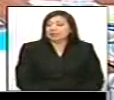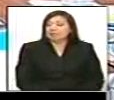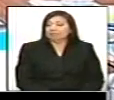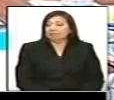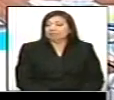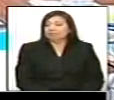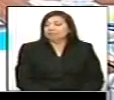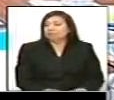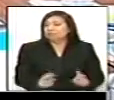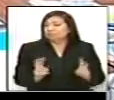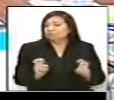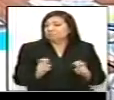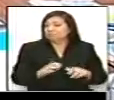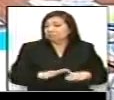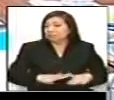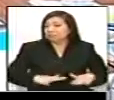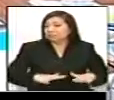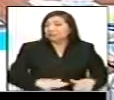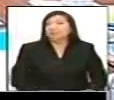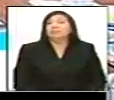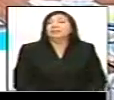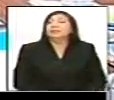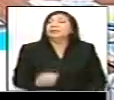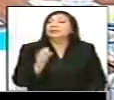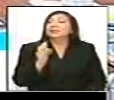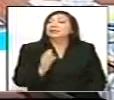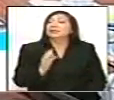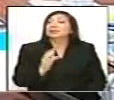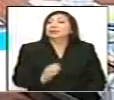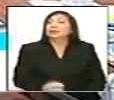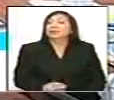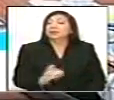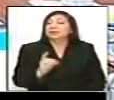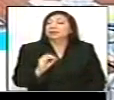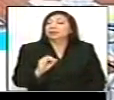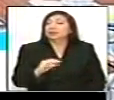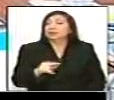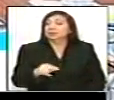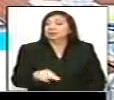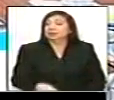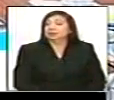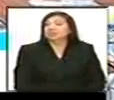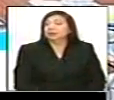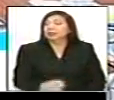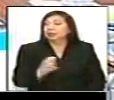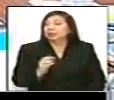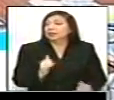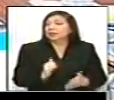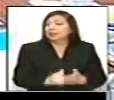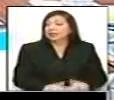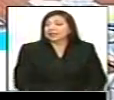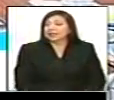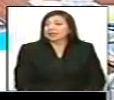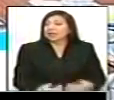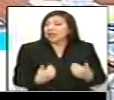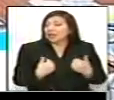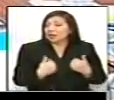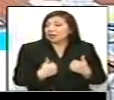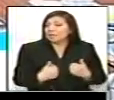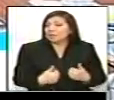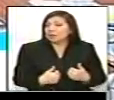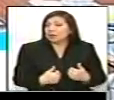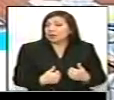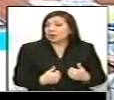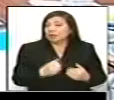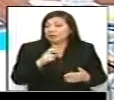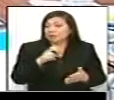Bueno, en el tema de territorio, siempre Ingemed ha indicado el sector, y creo que también los abogados, la